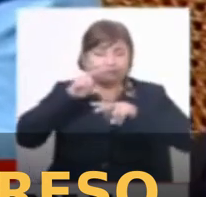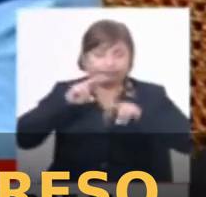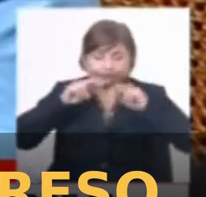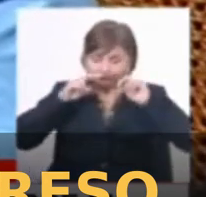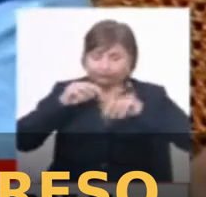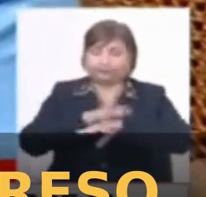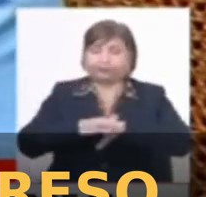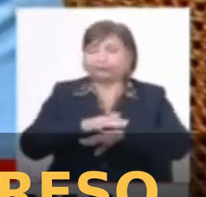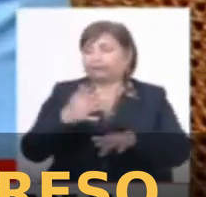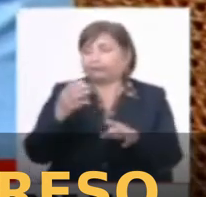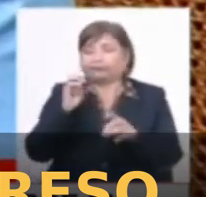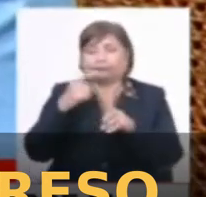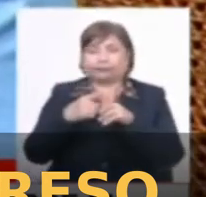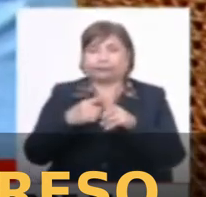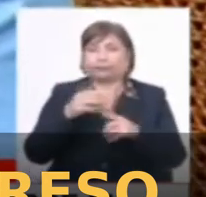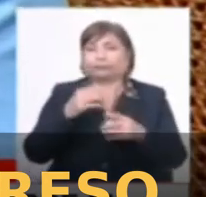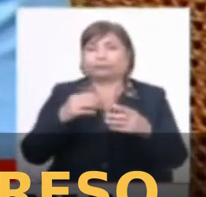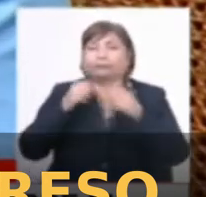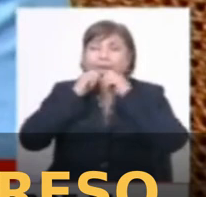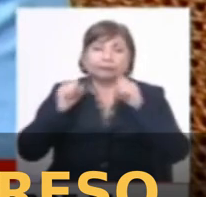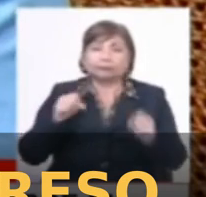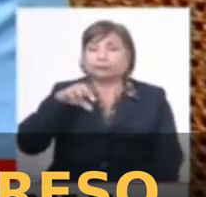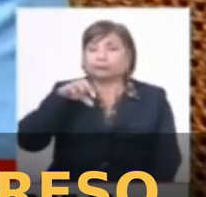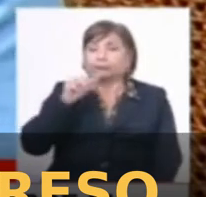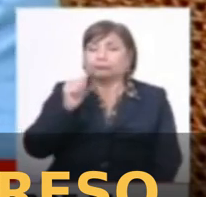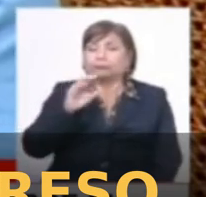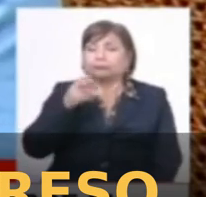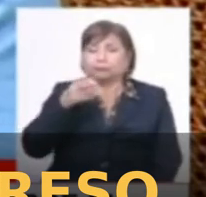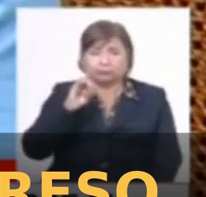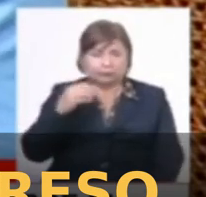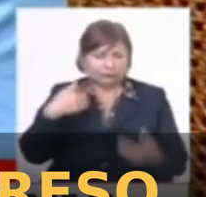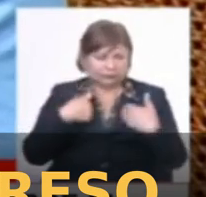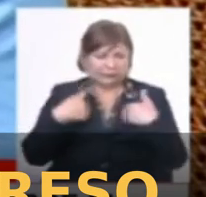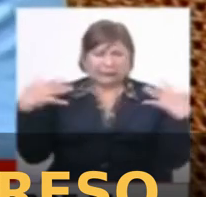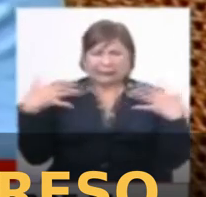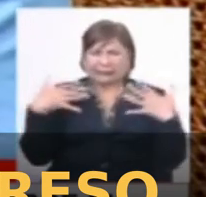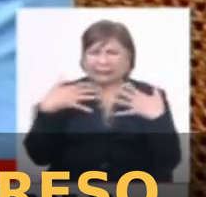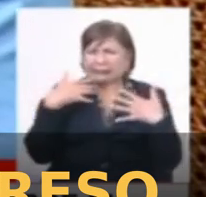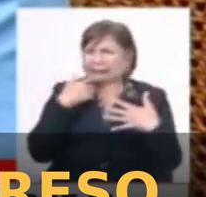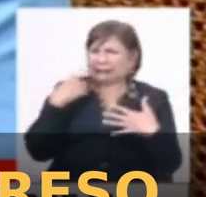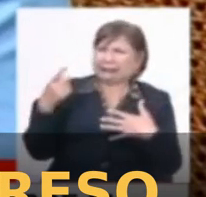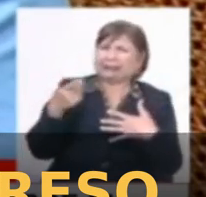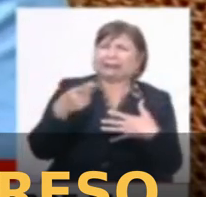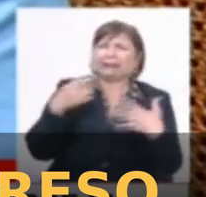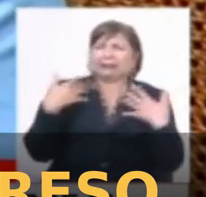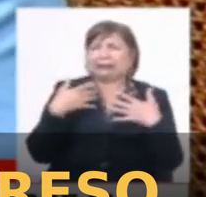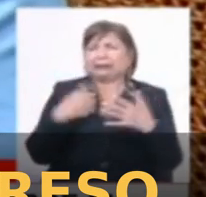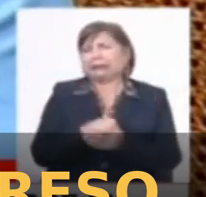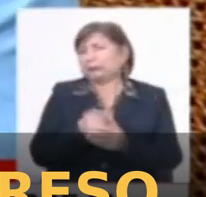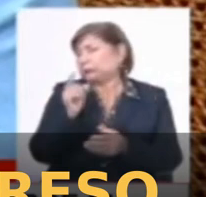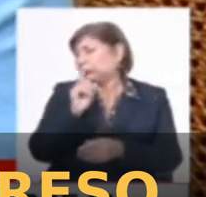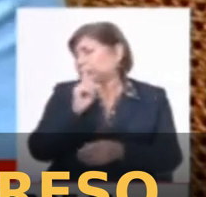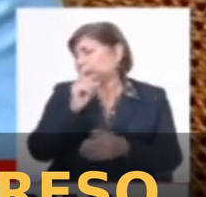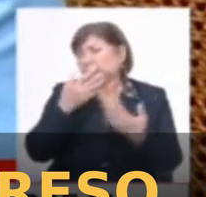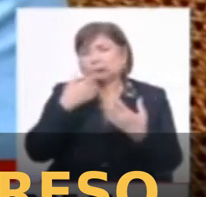el exsecretario general, Bruno Pacheco, tenía temor por ellos, tenía temor, y él no quería